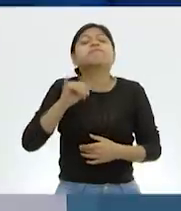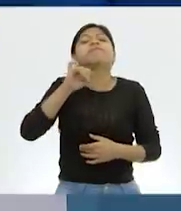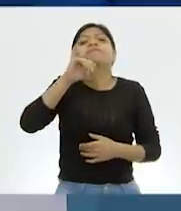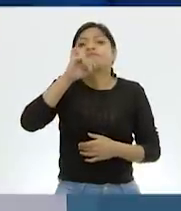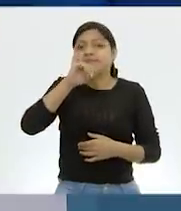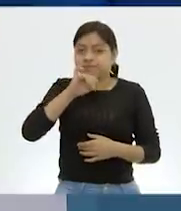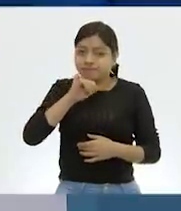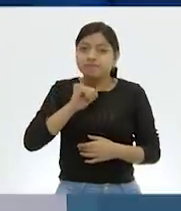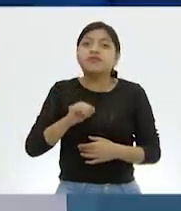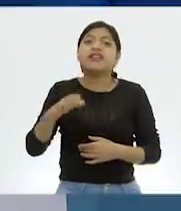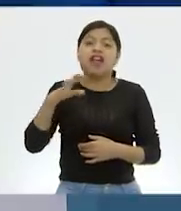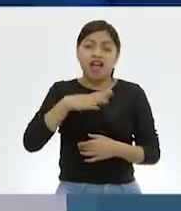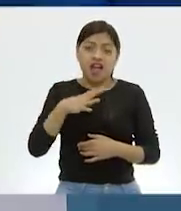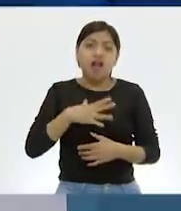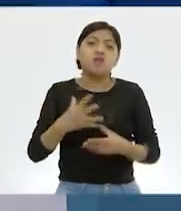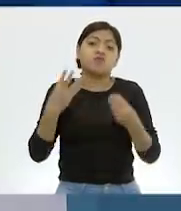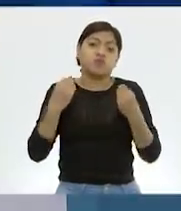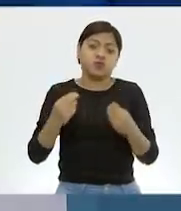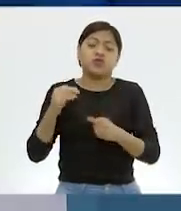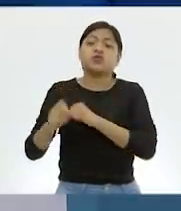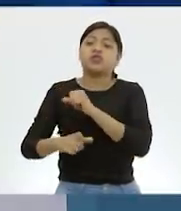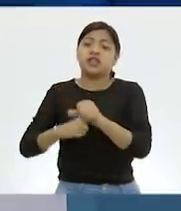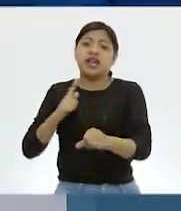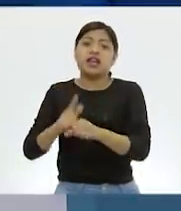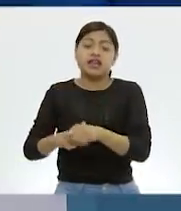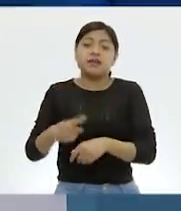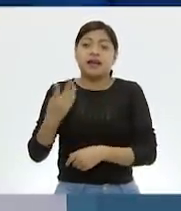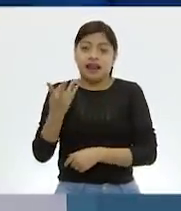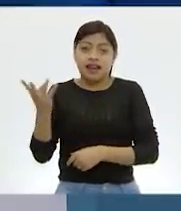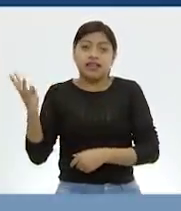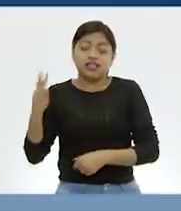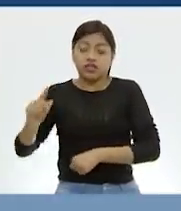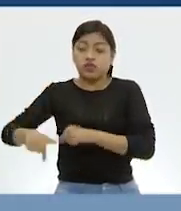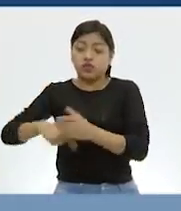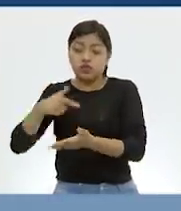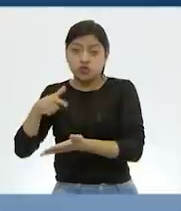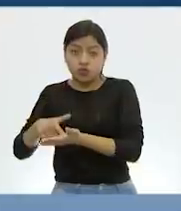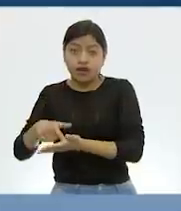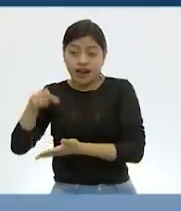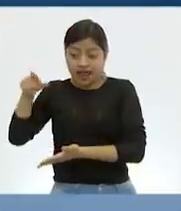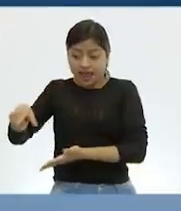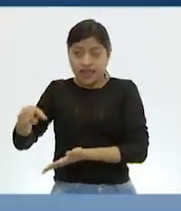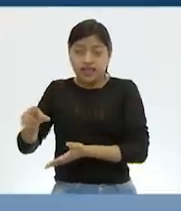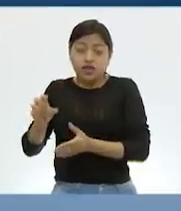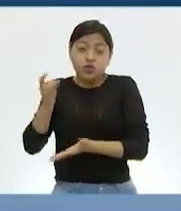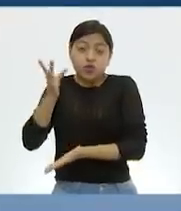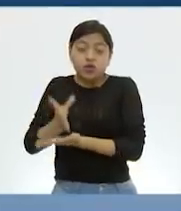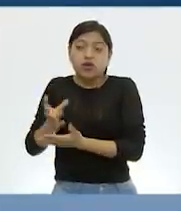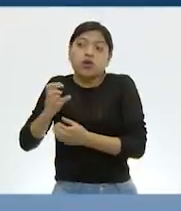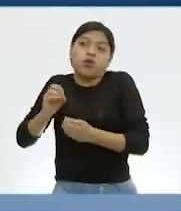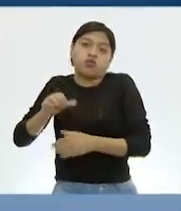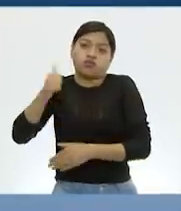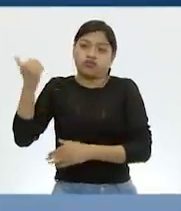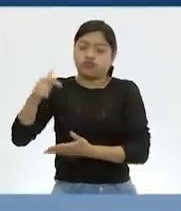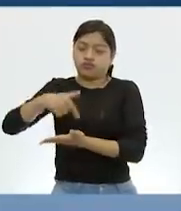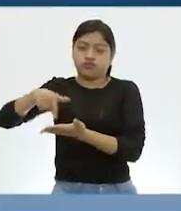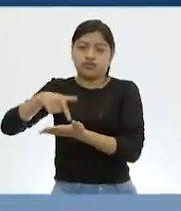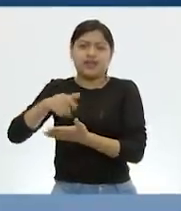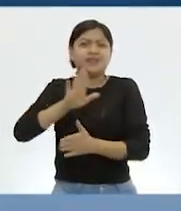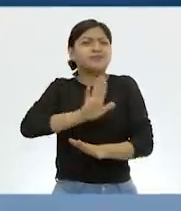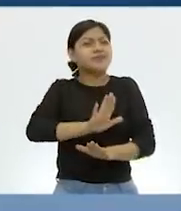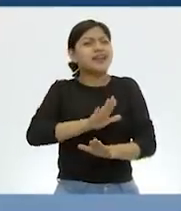sucede con muchas de las especies, Tom, sean endémicas o no. Pero maestra, ¿cuáles son las causas de que